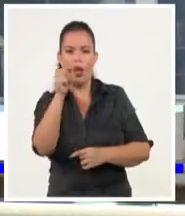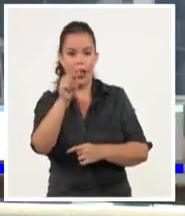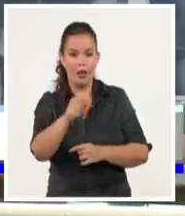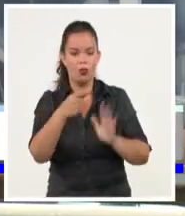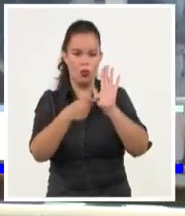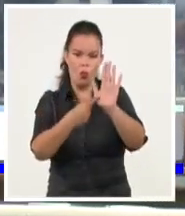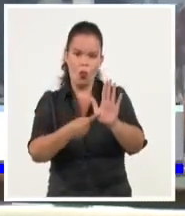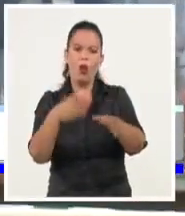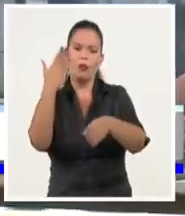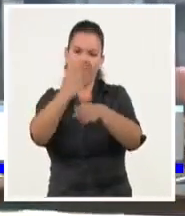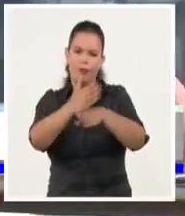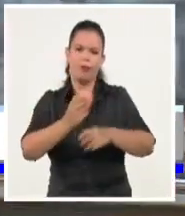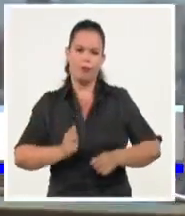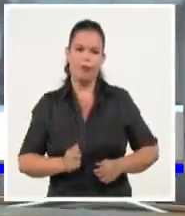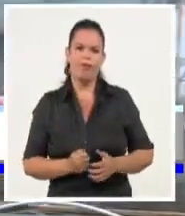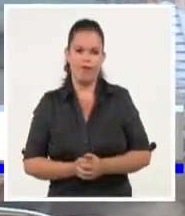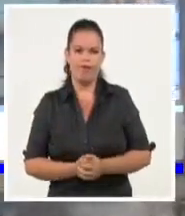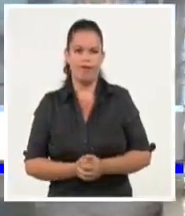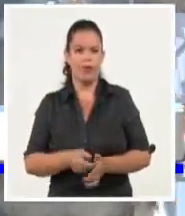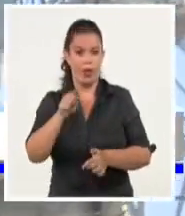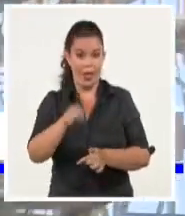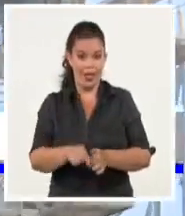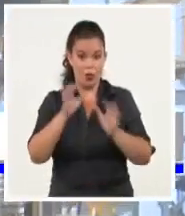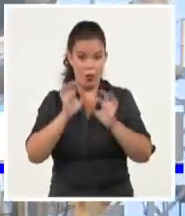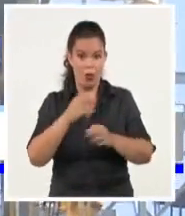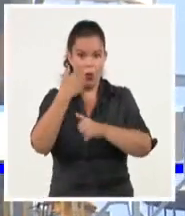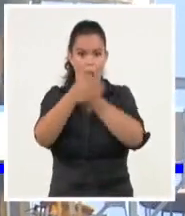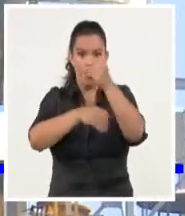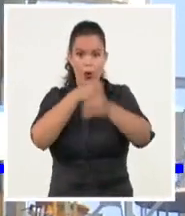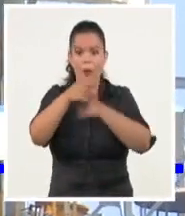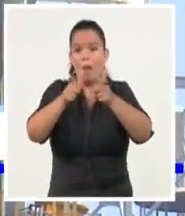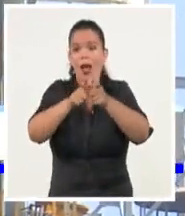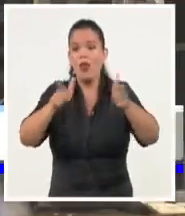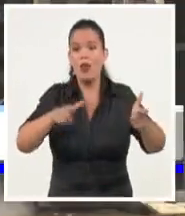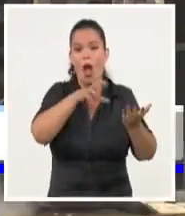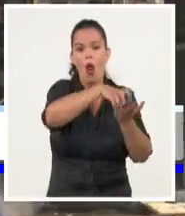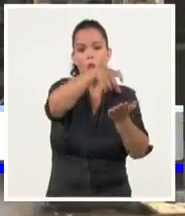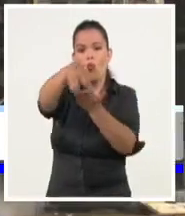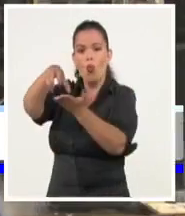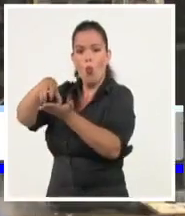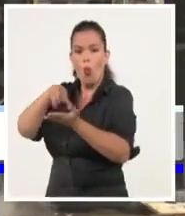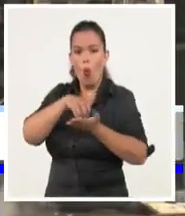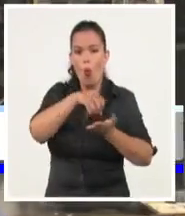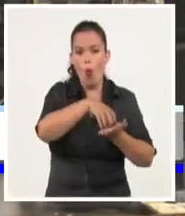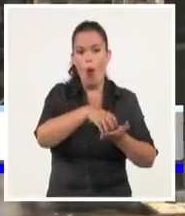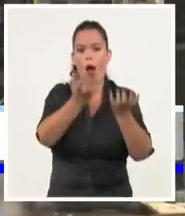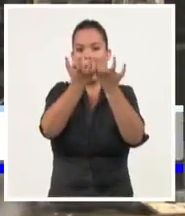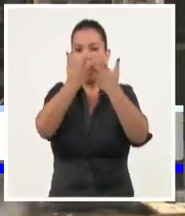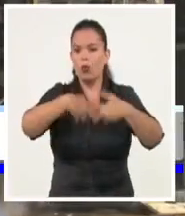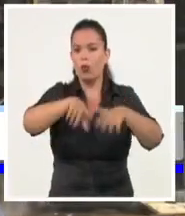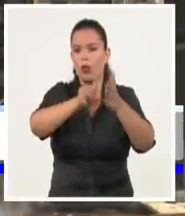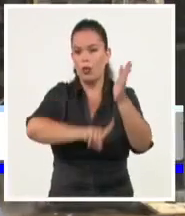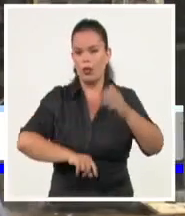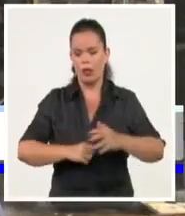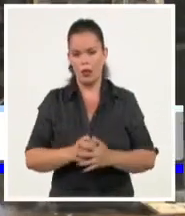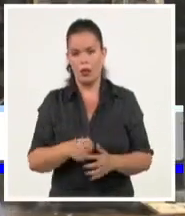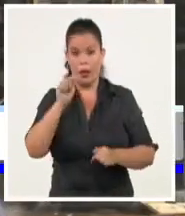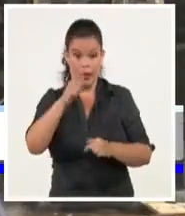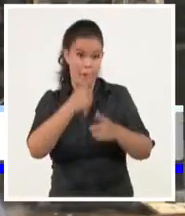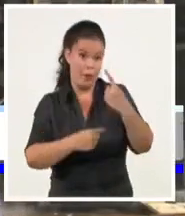El problema es común en la mayor parte de las unidades térmicas del país. La causa principal de la limitación de este bloque